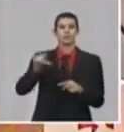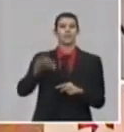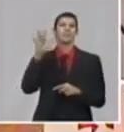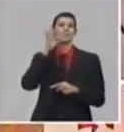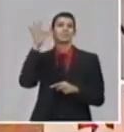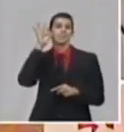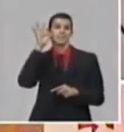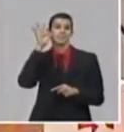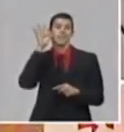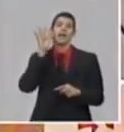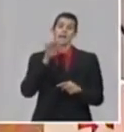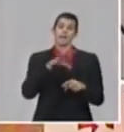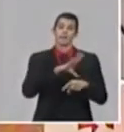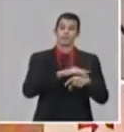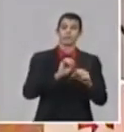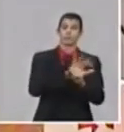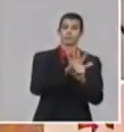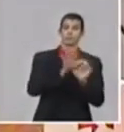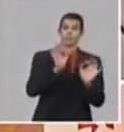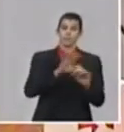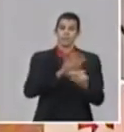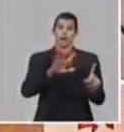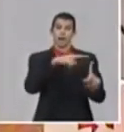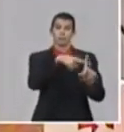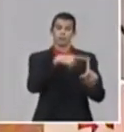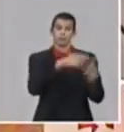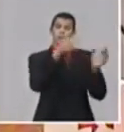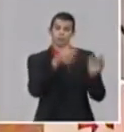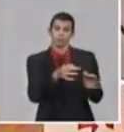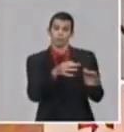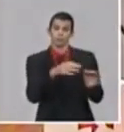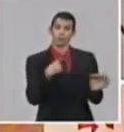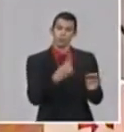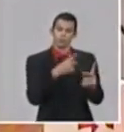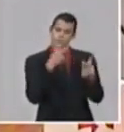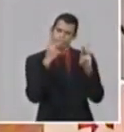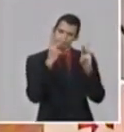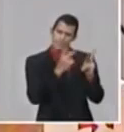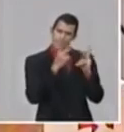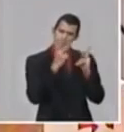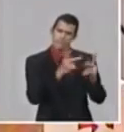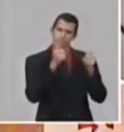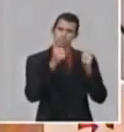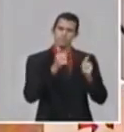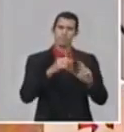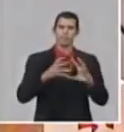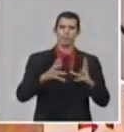está protocolizado para el país, que explicaba nuestro presidente, y